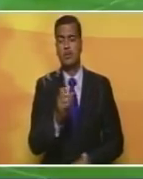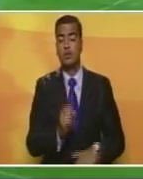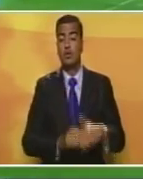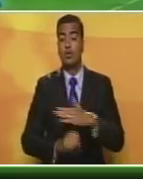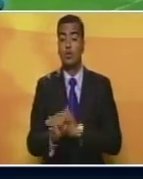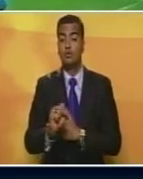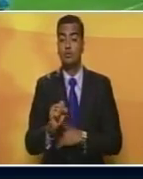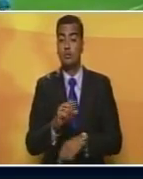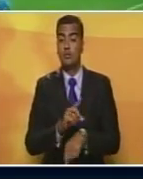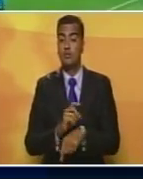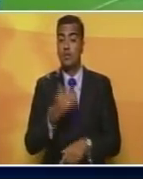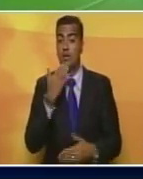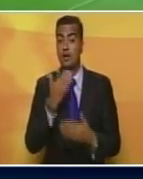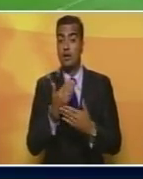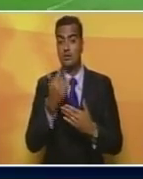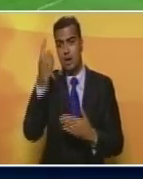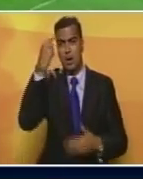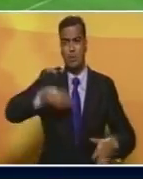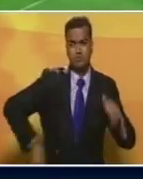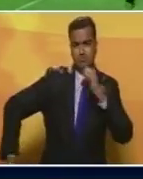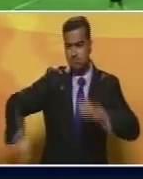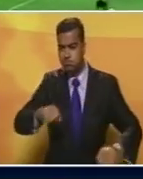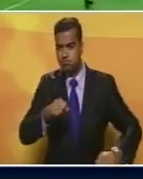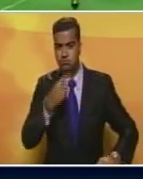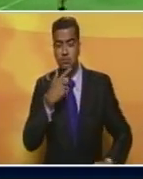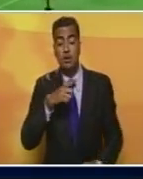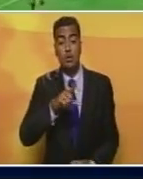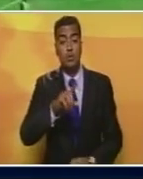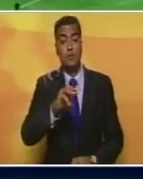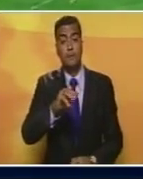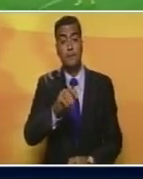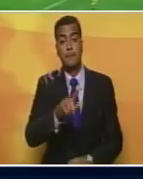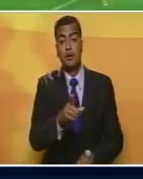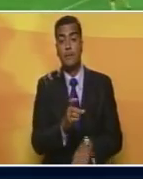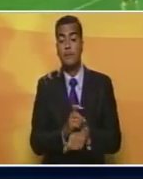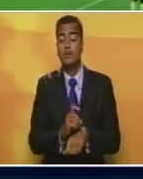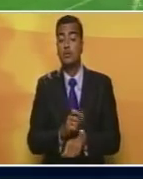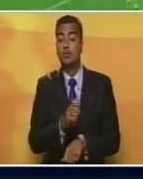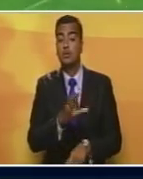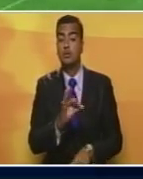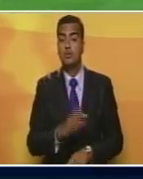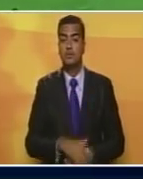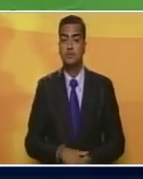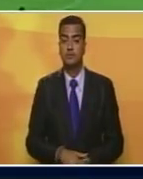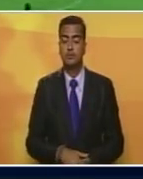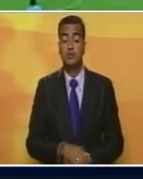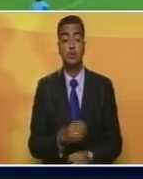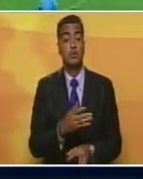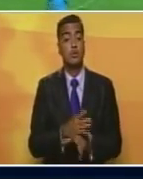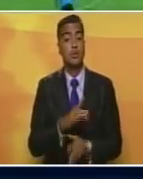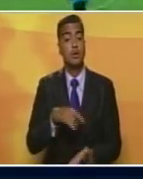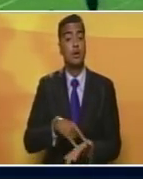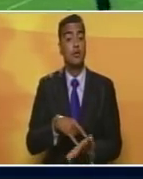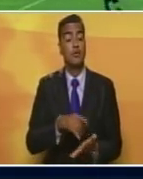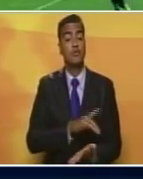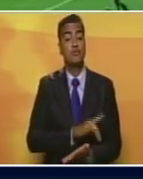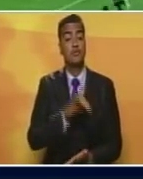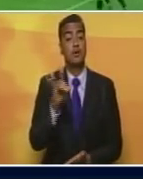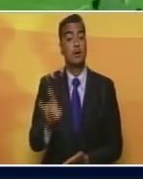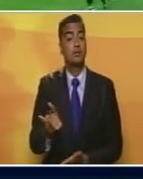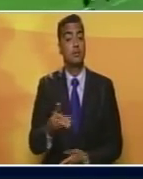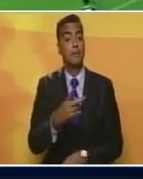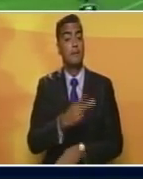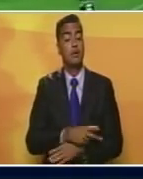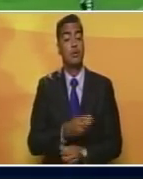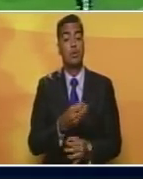derrotó 1-0 al Guaraní en su primer partido del torneo. El cotejo fue válido por la fase previa de la competición y se